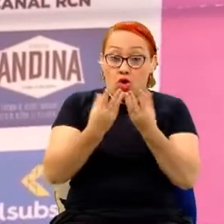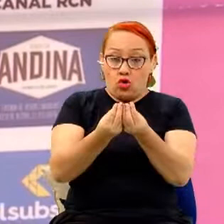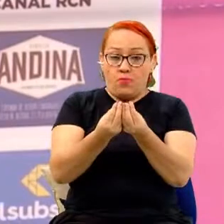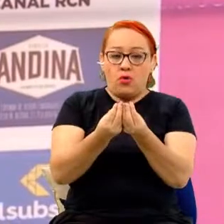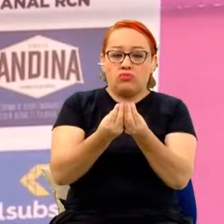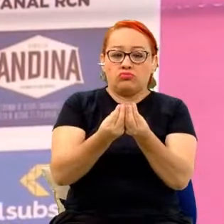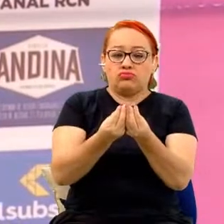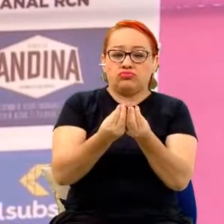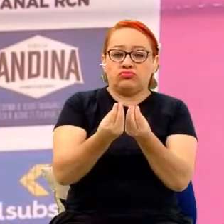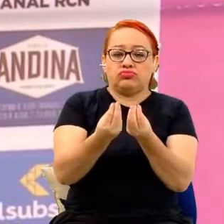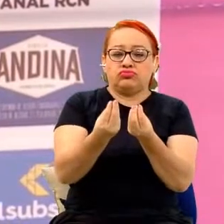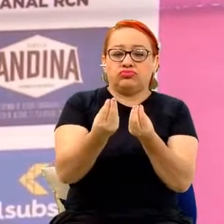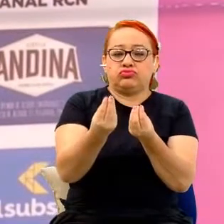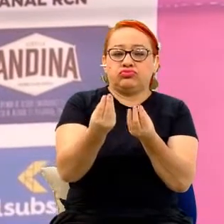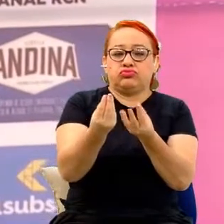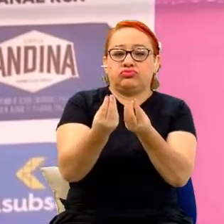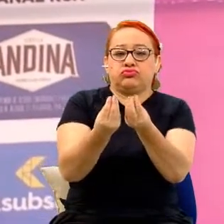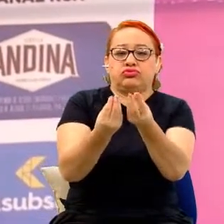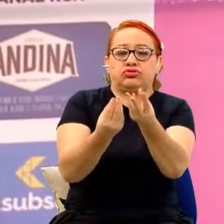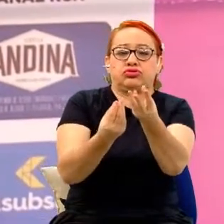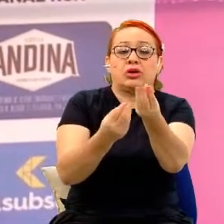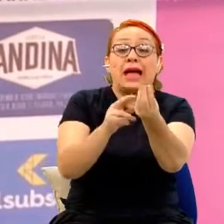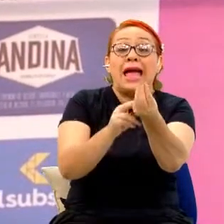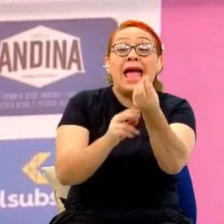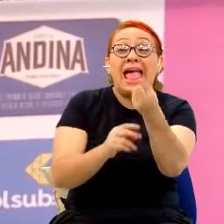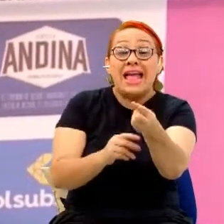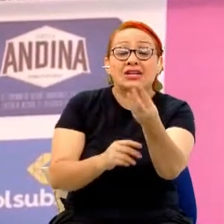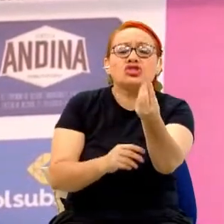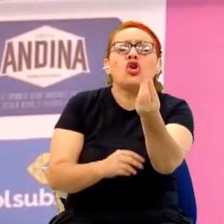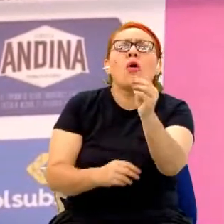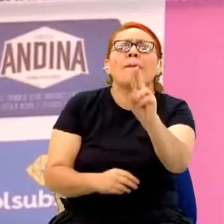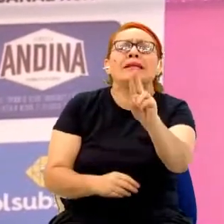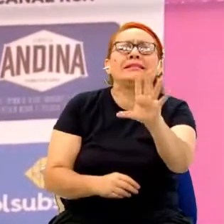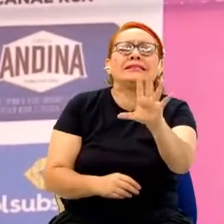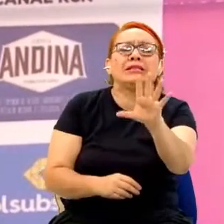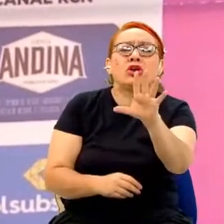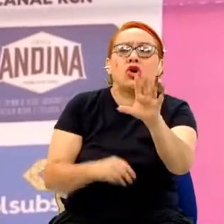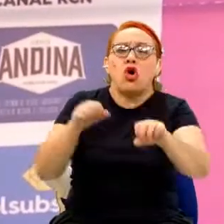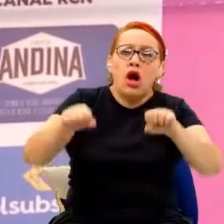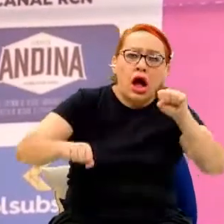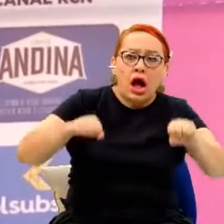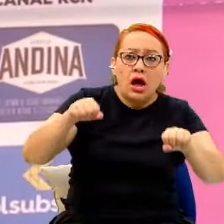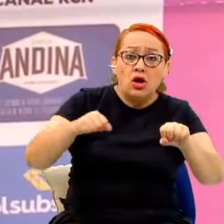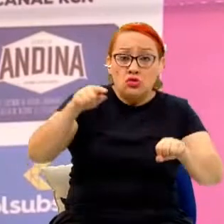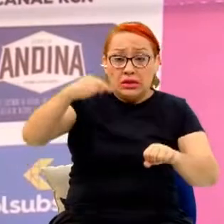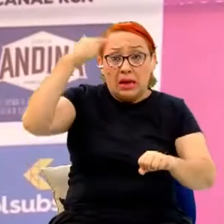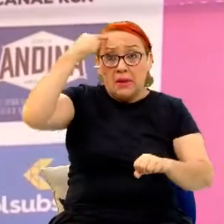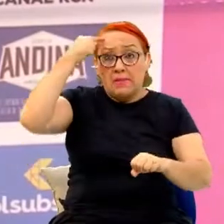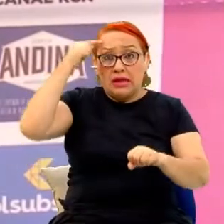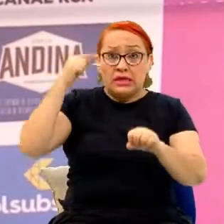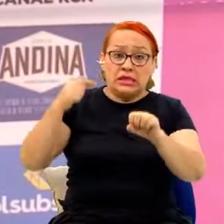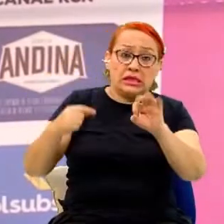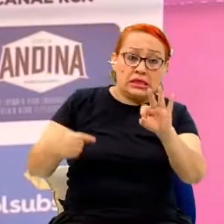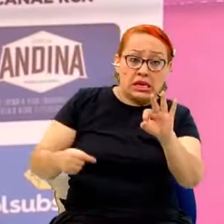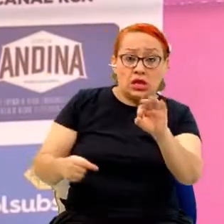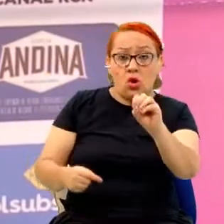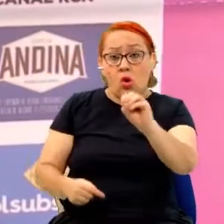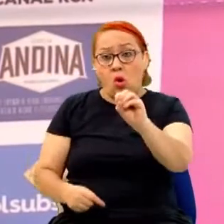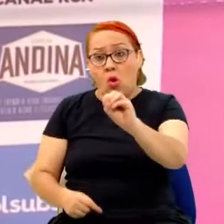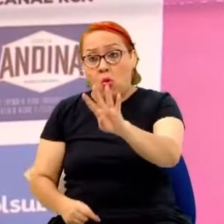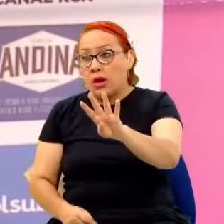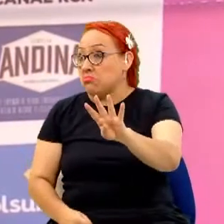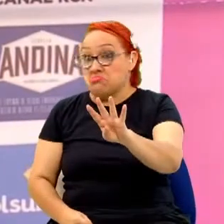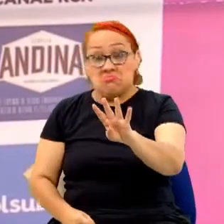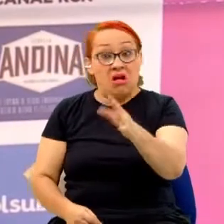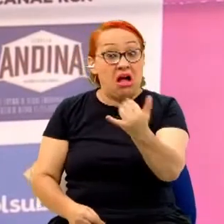quedan 20, 25 corredoras, o sea que el nivel es muy alto, no es que solo queden 3, 4 como ocurría en años